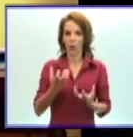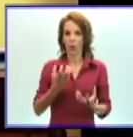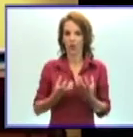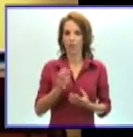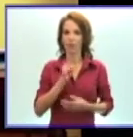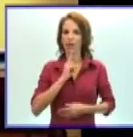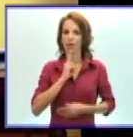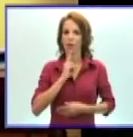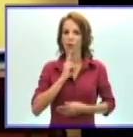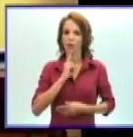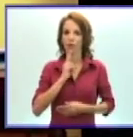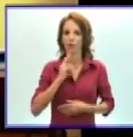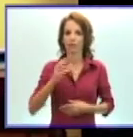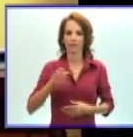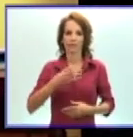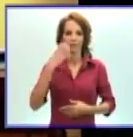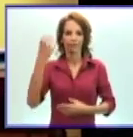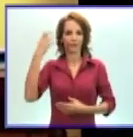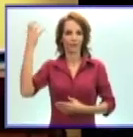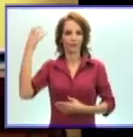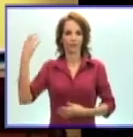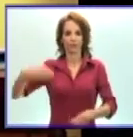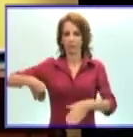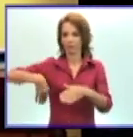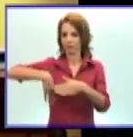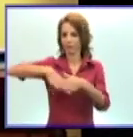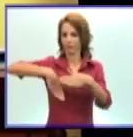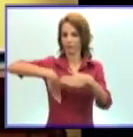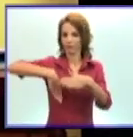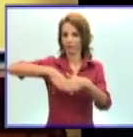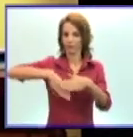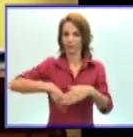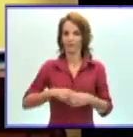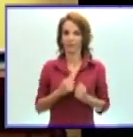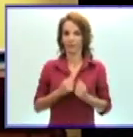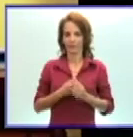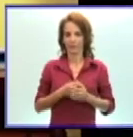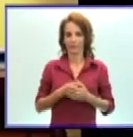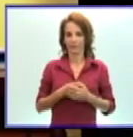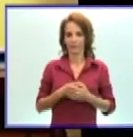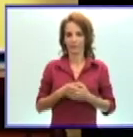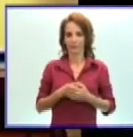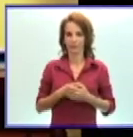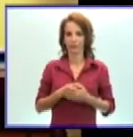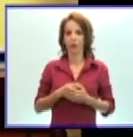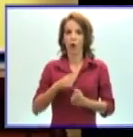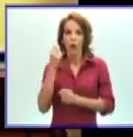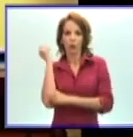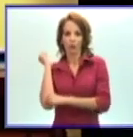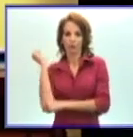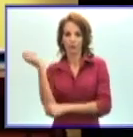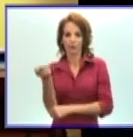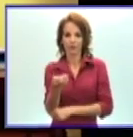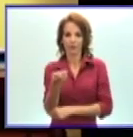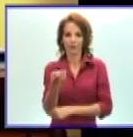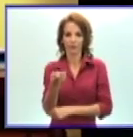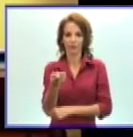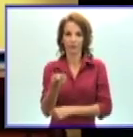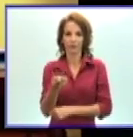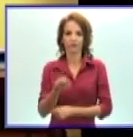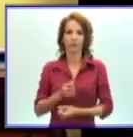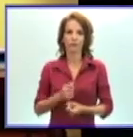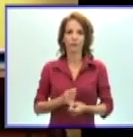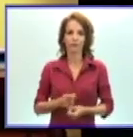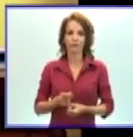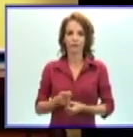ustedes patean una pelota cuando están jugando fútbol, o simplemente cuando batean una pelota y bueno, hacen